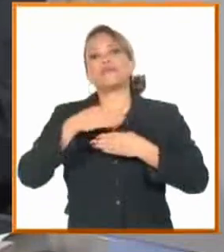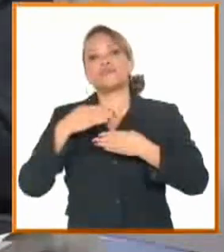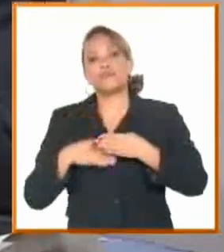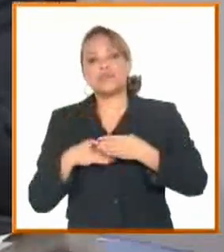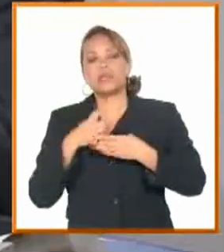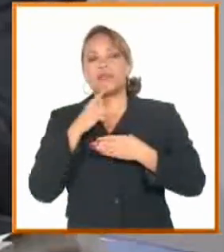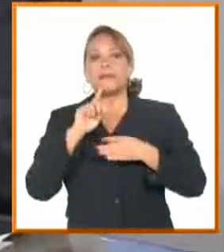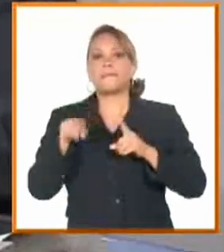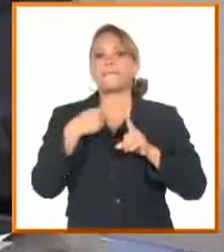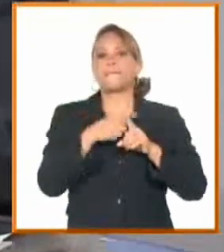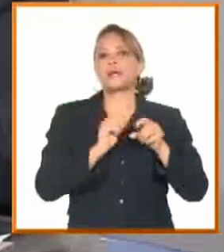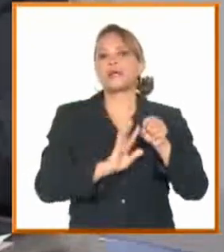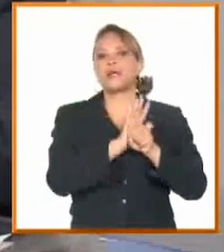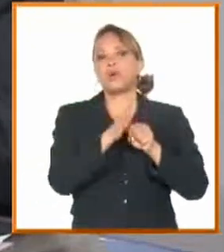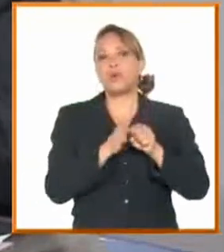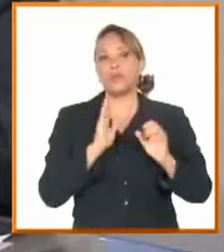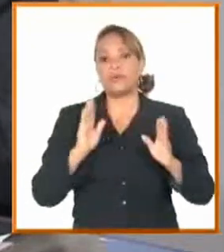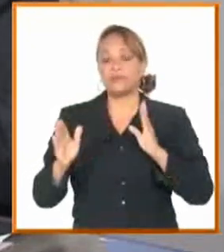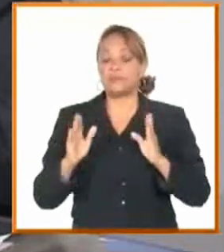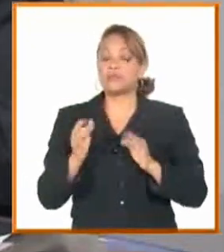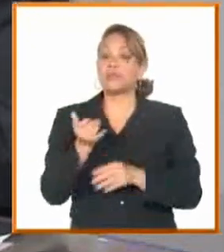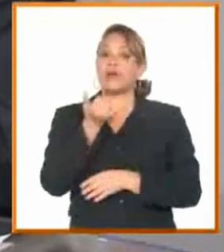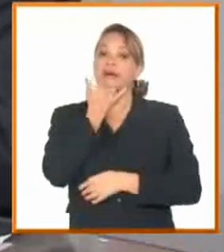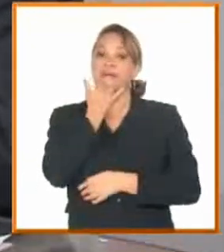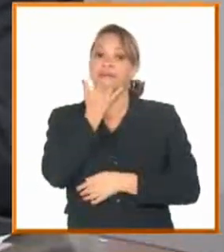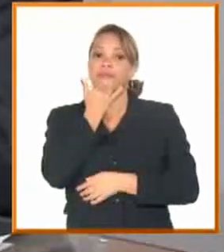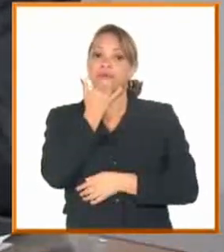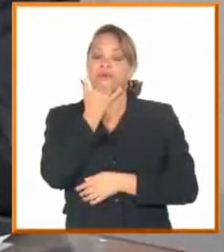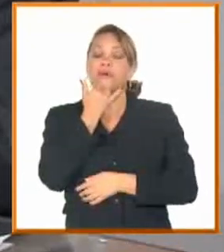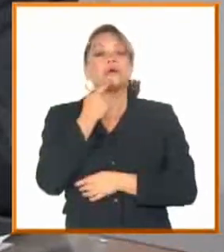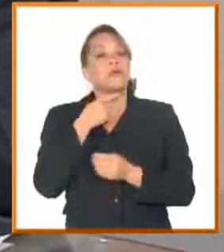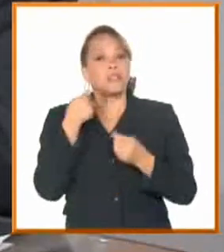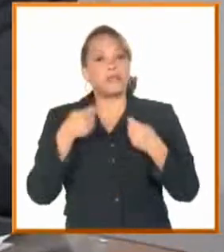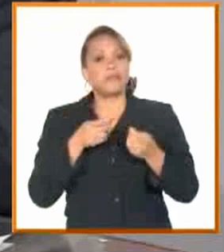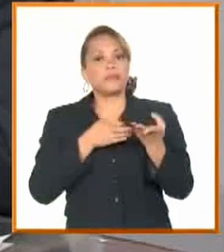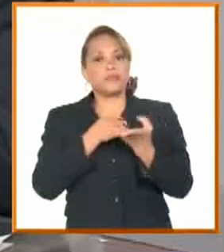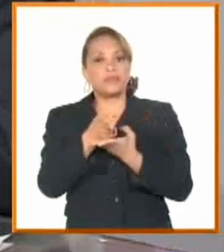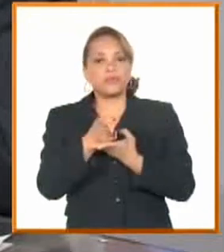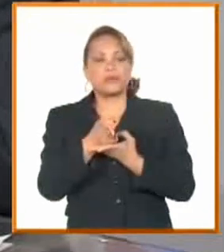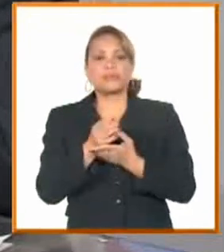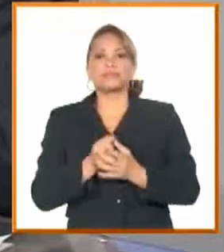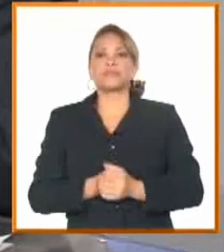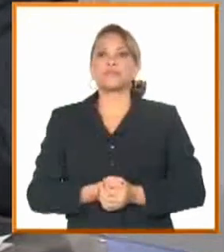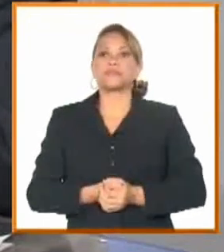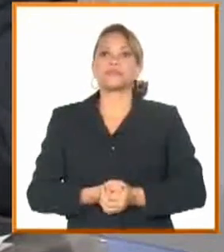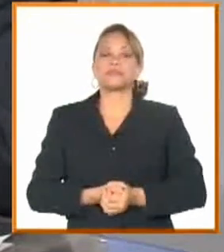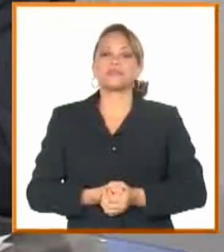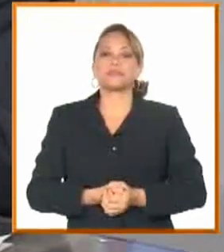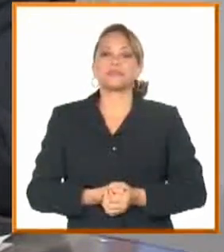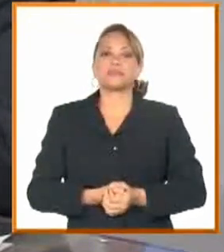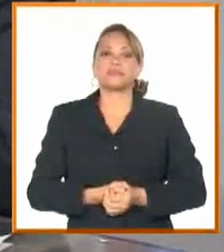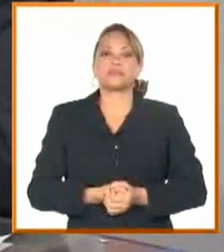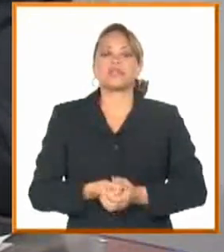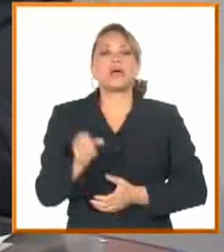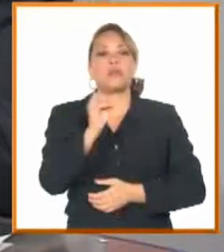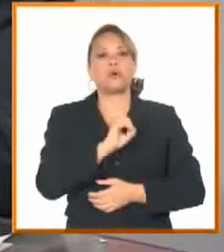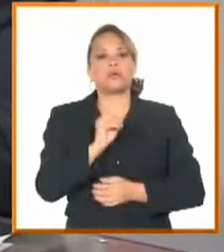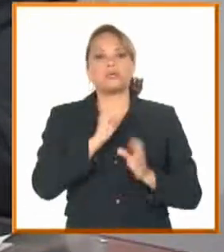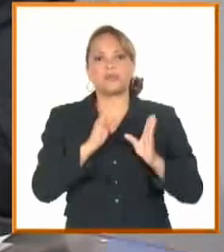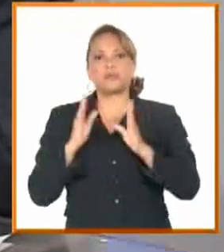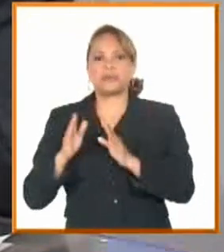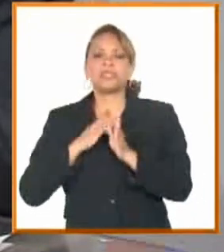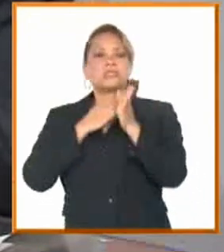COVID. Entonces, esas actividades no las podemos descuidar. Pero se está trabajando, repito, con mucha organización, con mucha